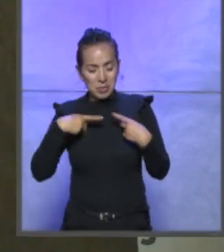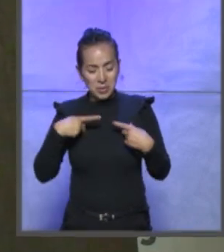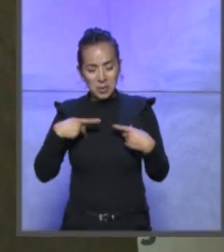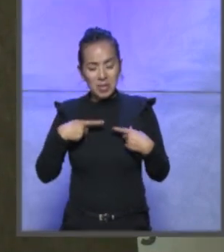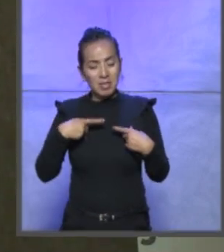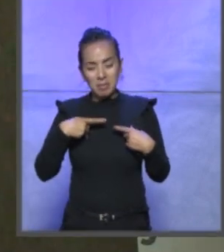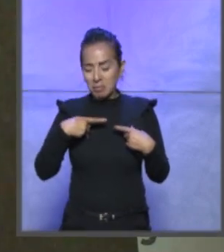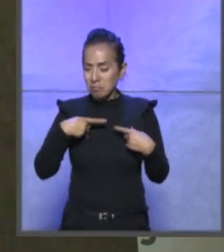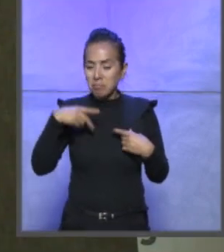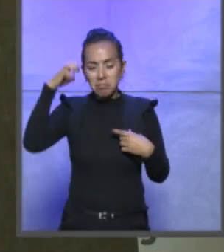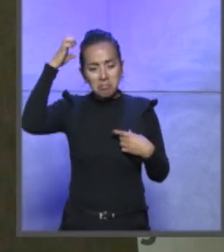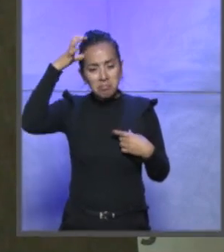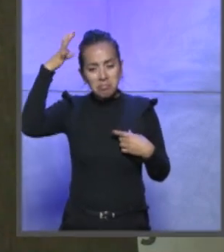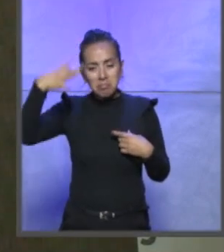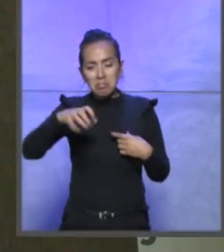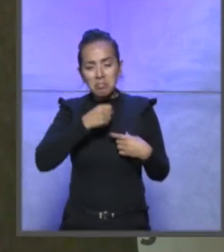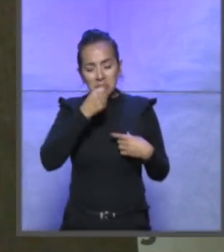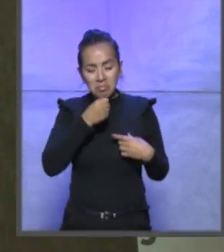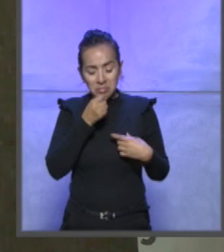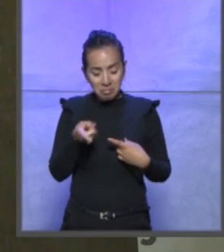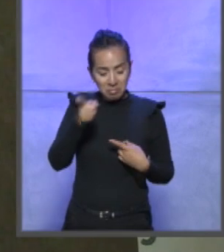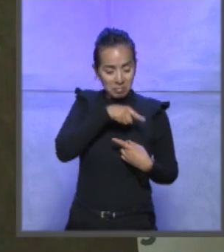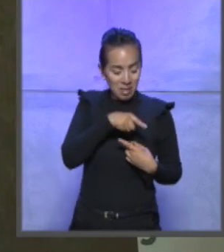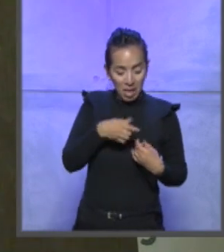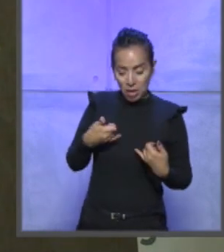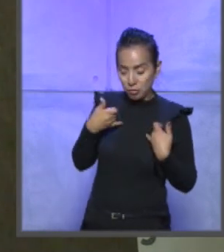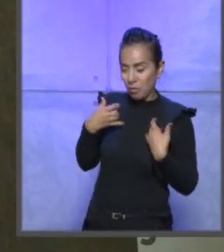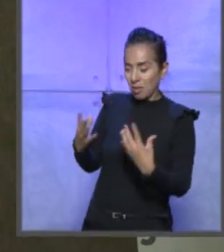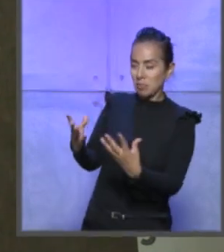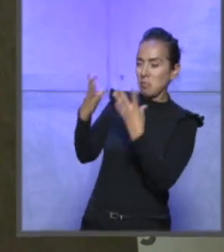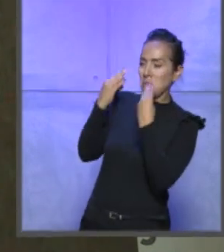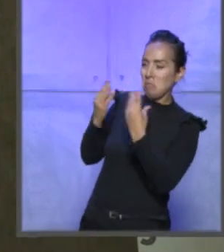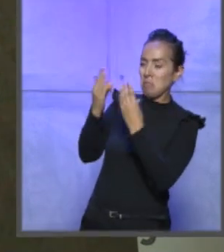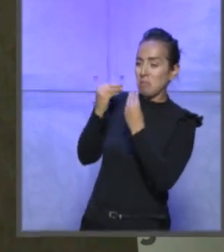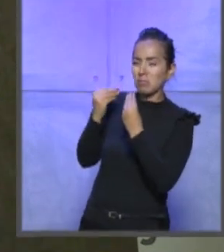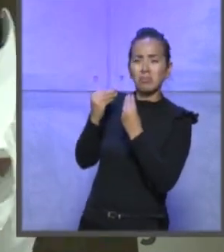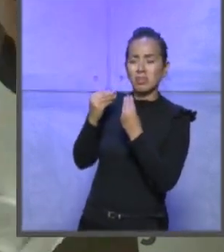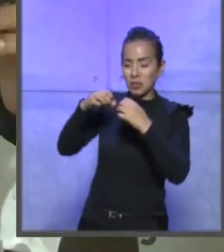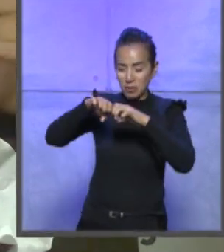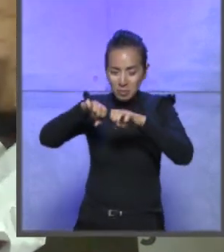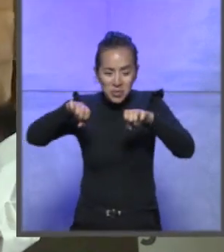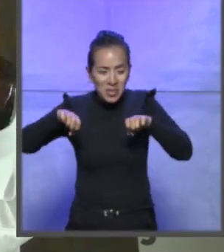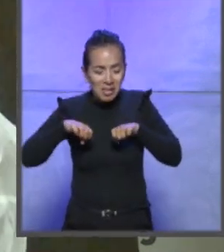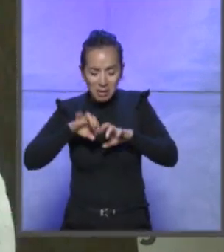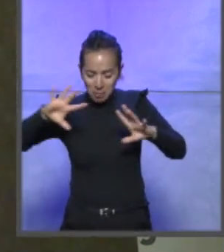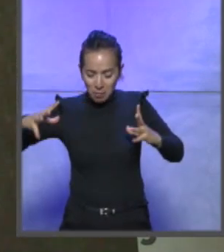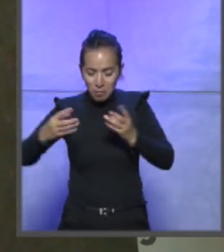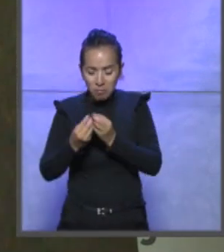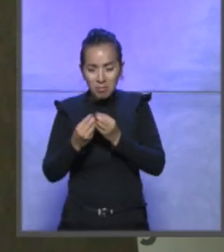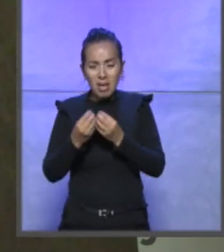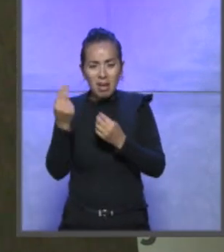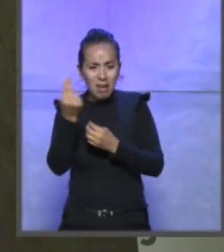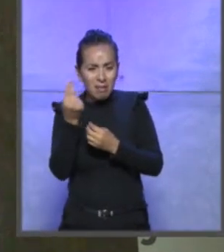jóvenes. Entonces, ¿qué quiero decir? Que somos un complemento, somos un equipo. No hay necesidad de estar un grupo aquí de adultos y acá